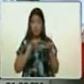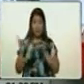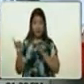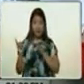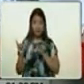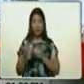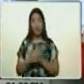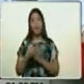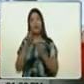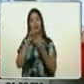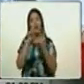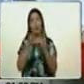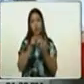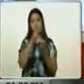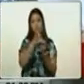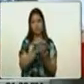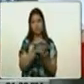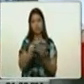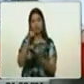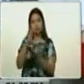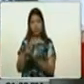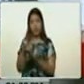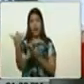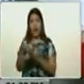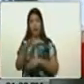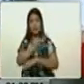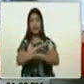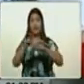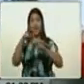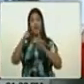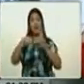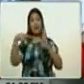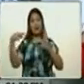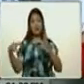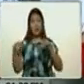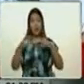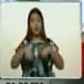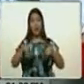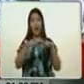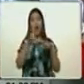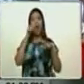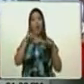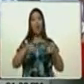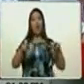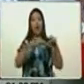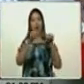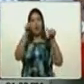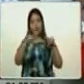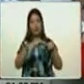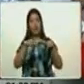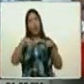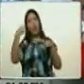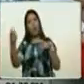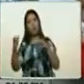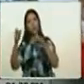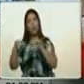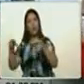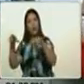y las 2 estaciones que contará este tren recreacional Encanto, la estación Los Lagos donde nos encontramos y la estación El